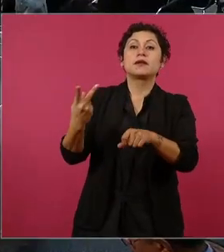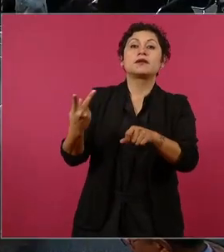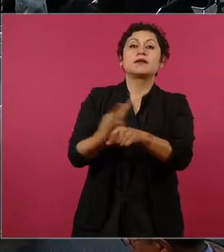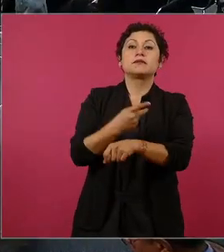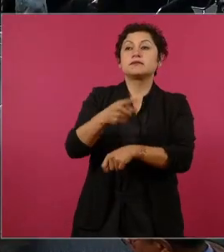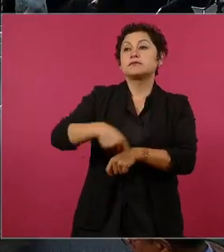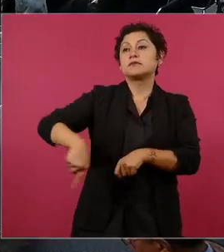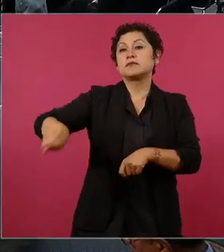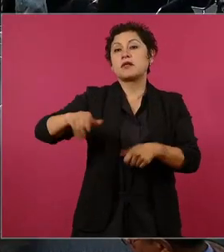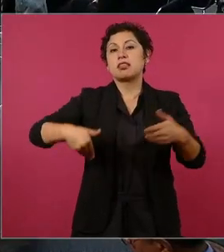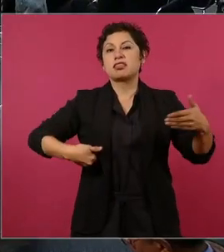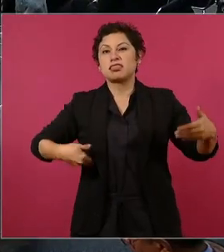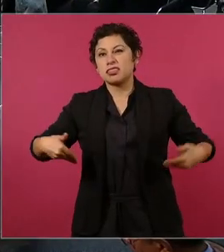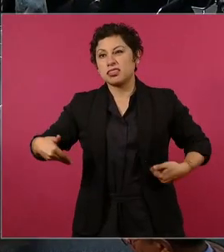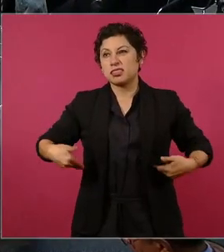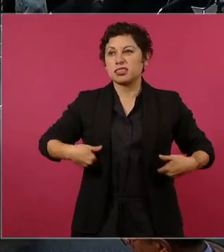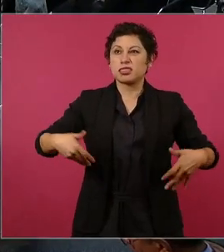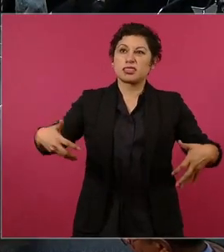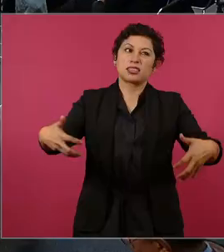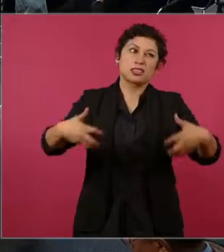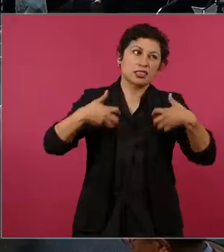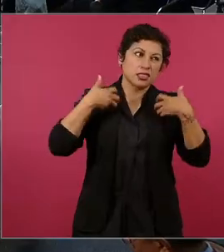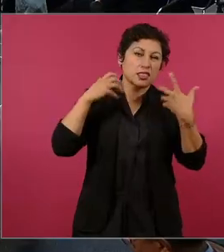malestar, de intranquilidad